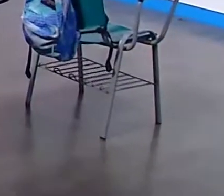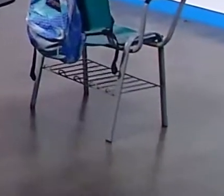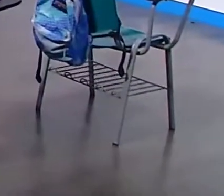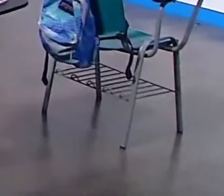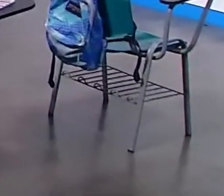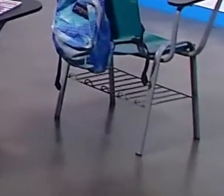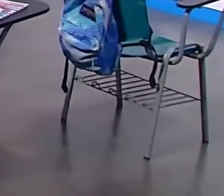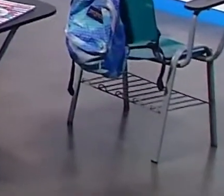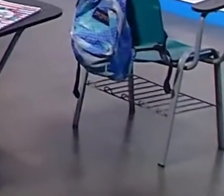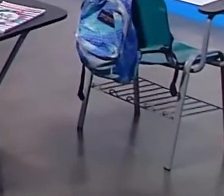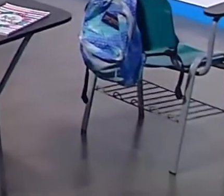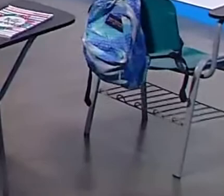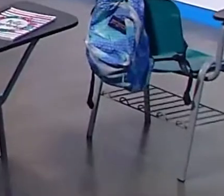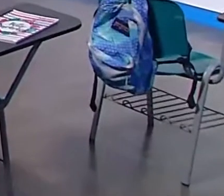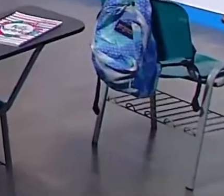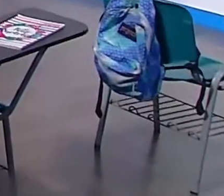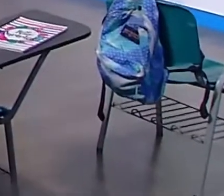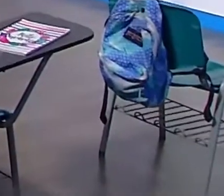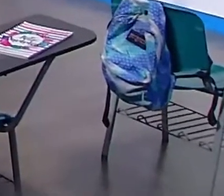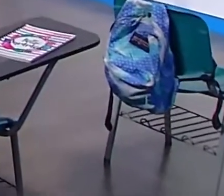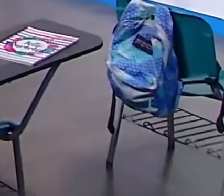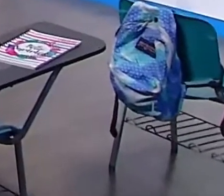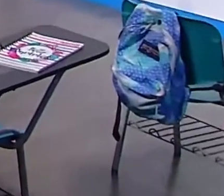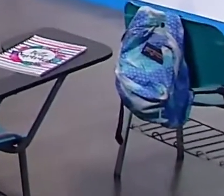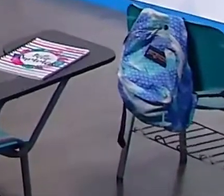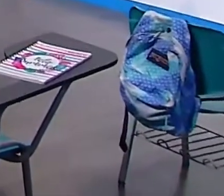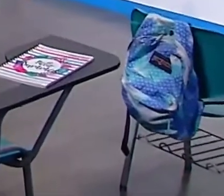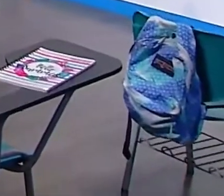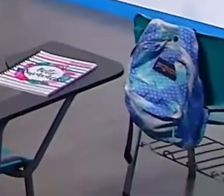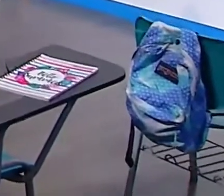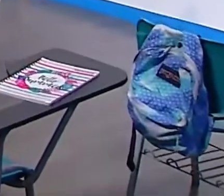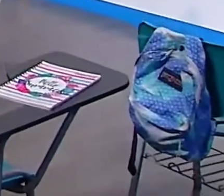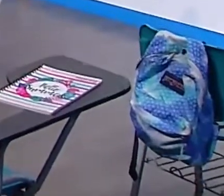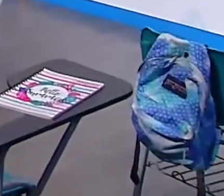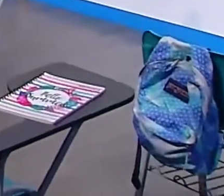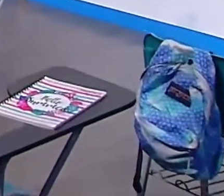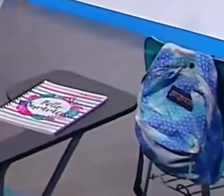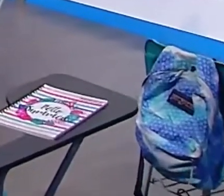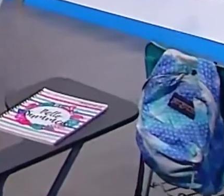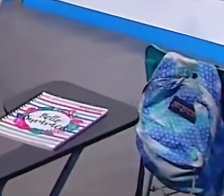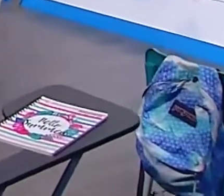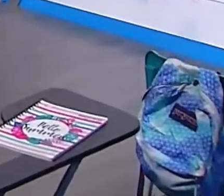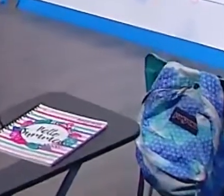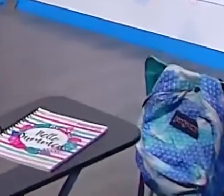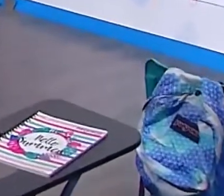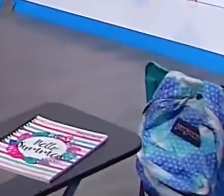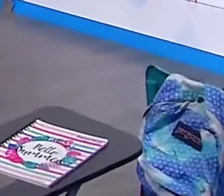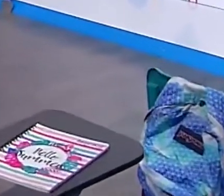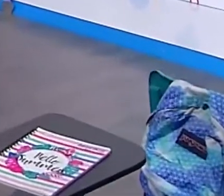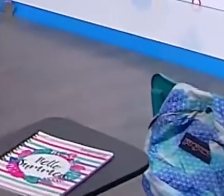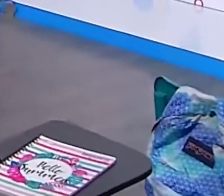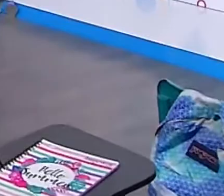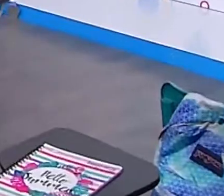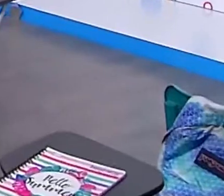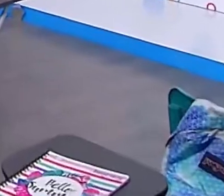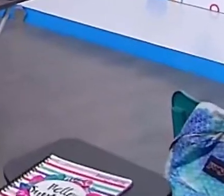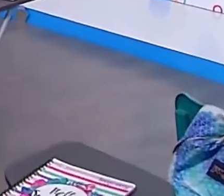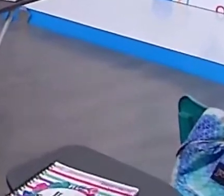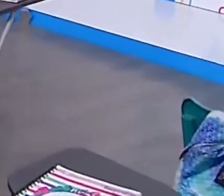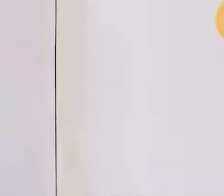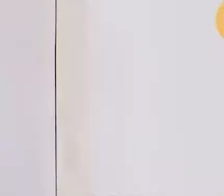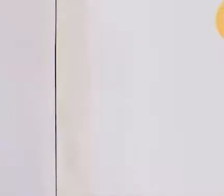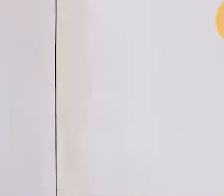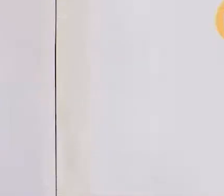Chicos, antes de continuar Con nuestro parche educativo Yo quiero decirle Que hay una campaña En este momento En el departamento En todo el país Que está circulando Gracias